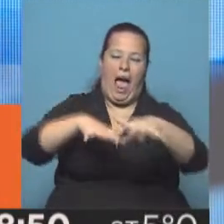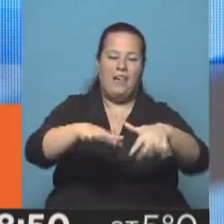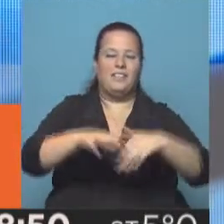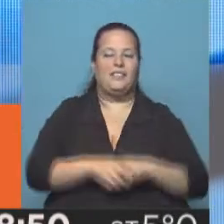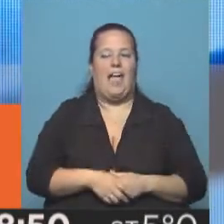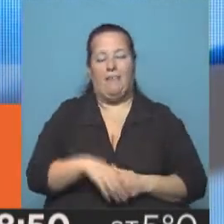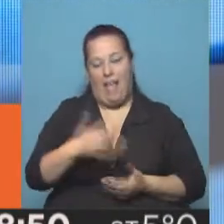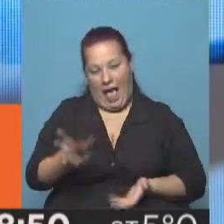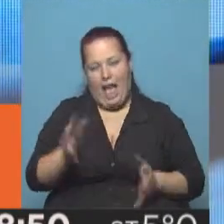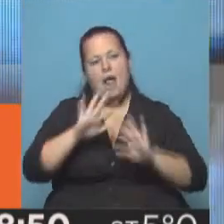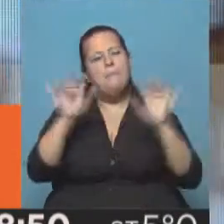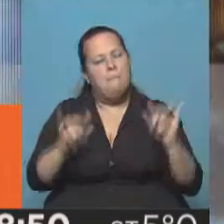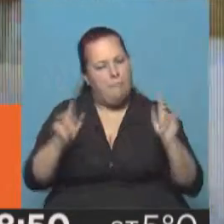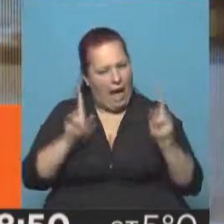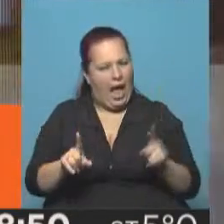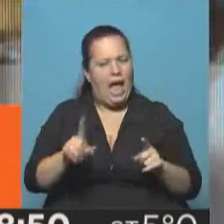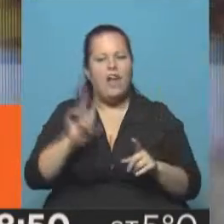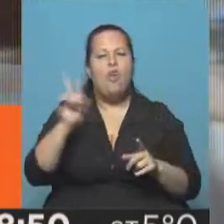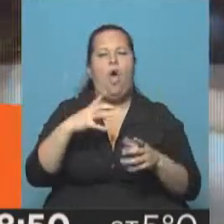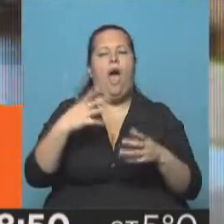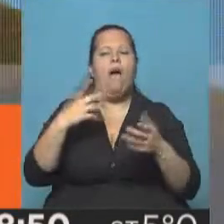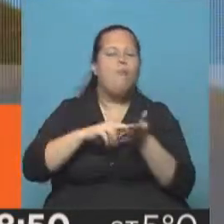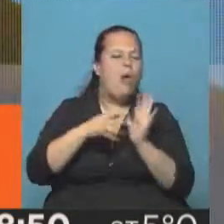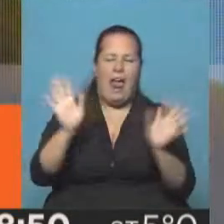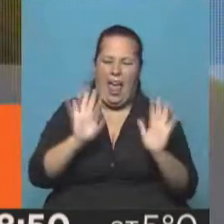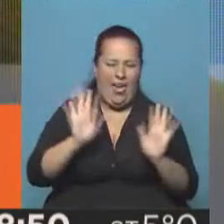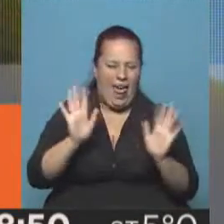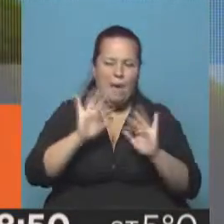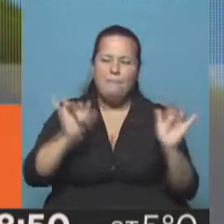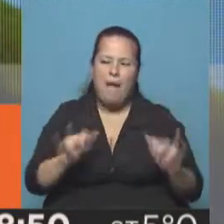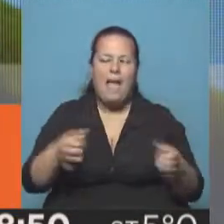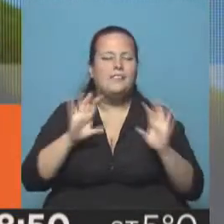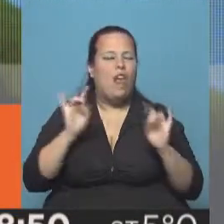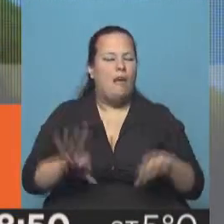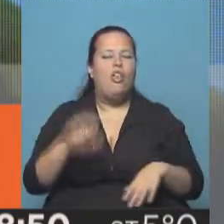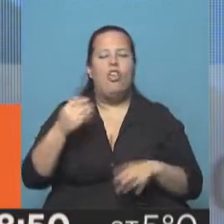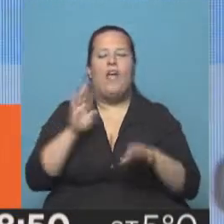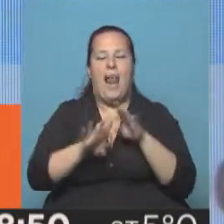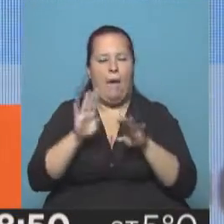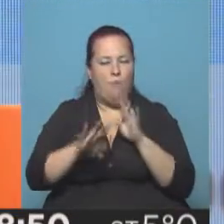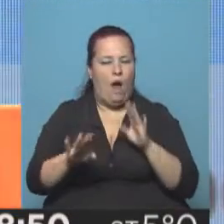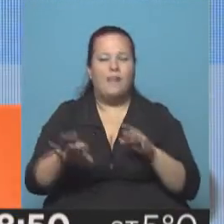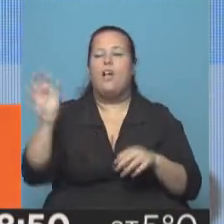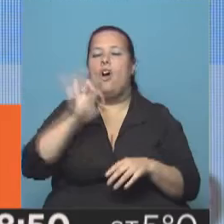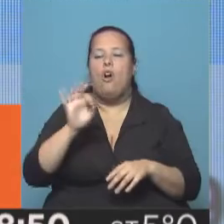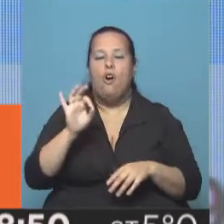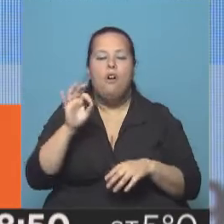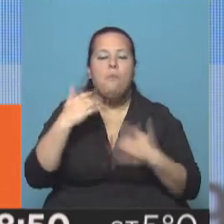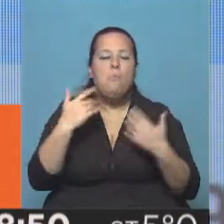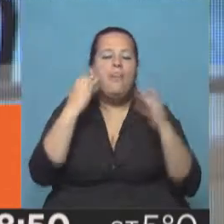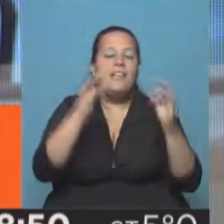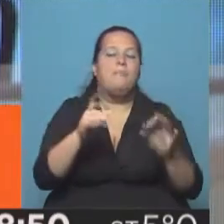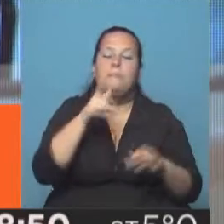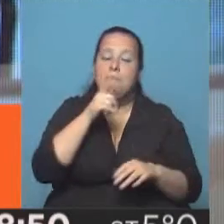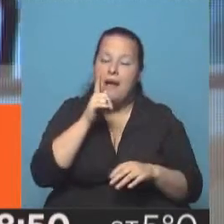por supuesto pacífica sin ningún tipo de conflicto en la puerta o hasta donde nos dejen llegar porque